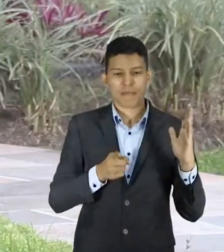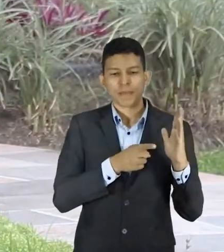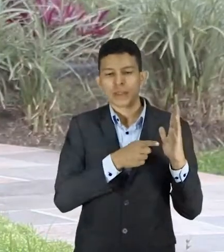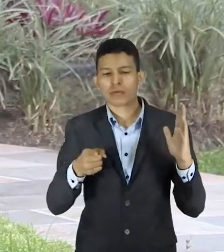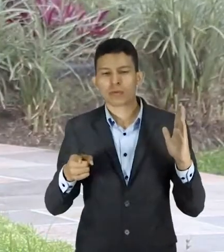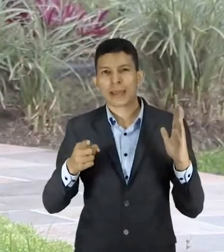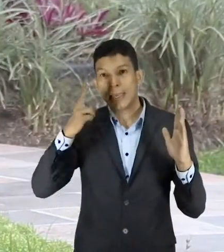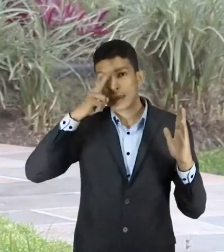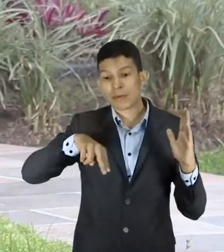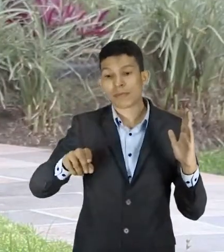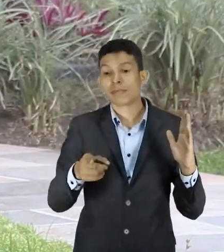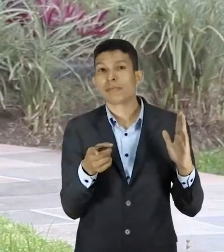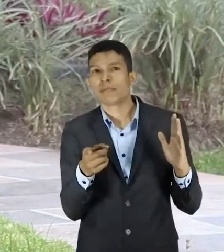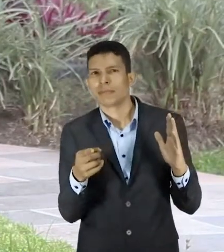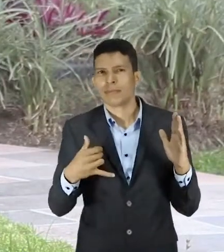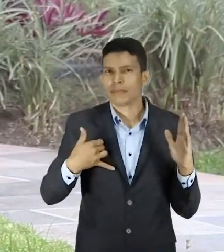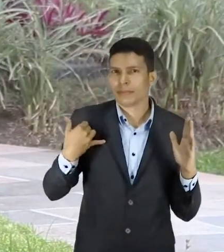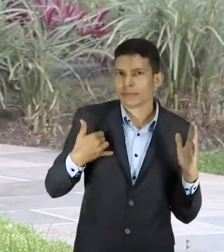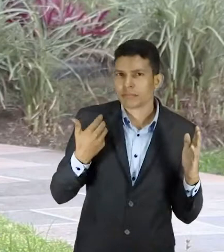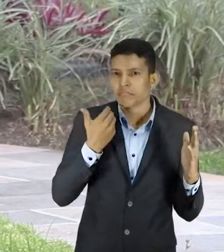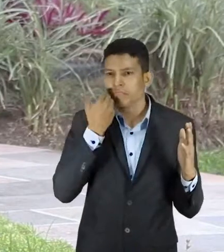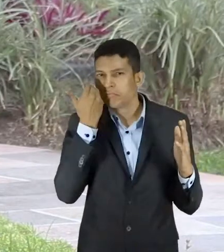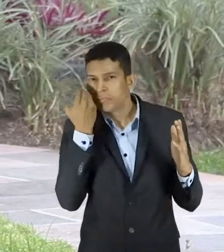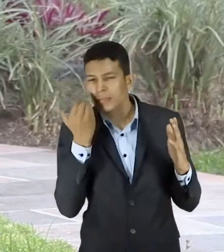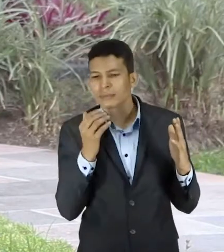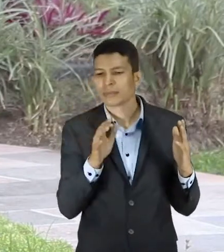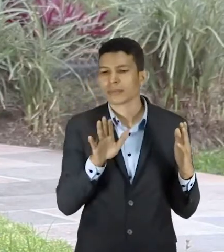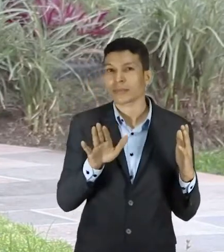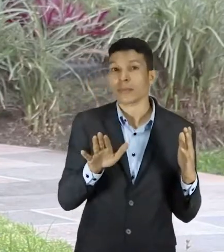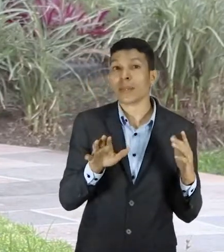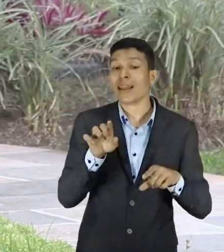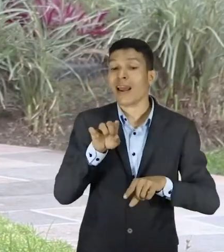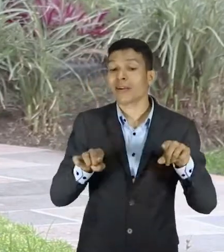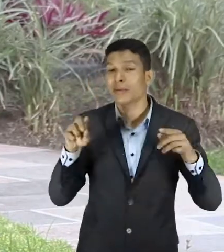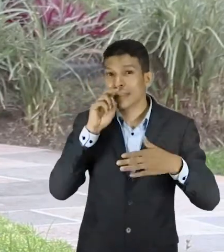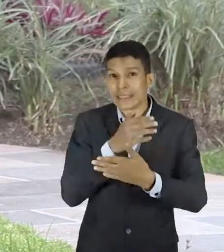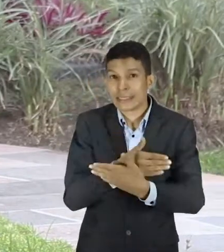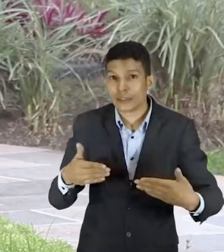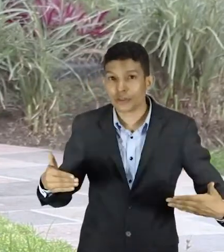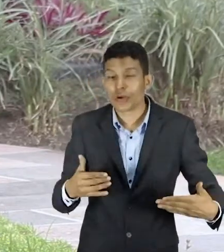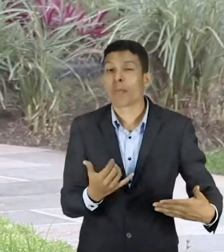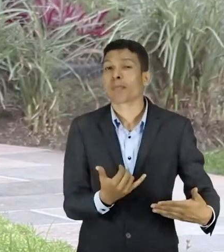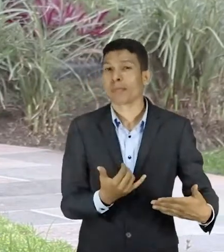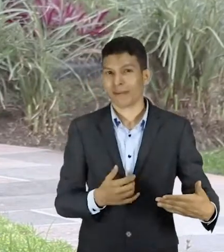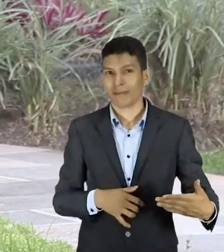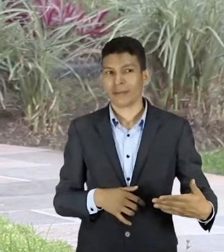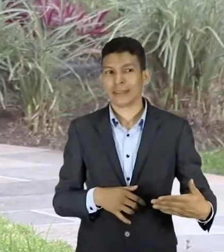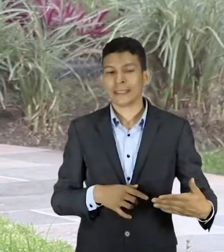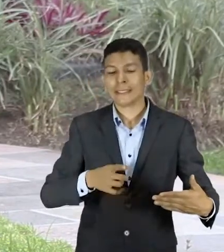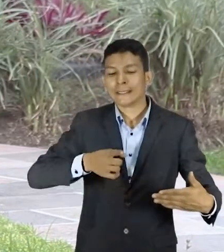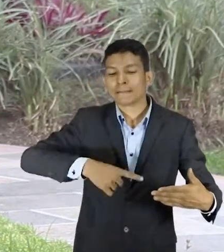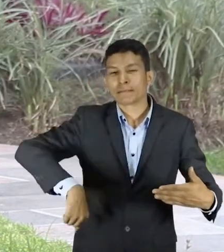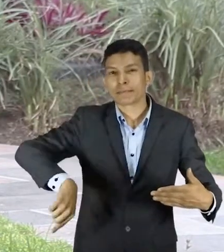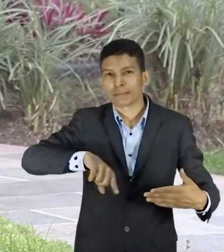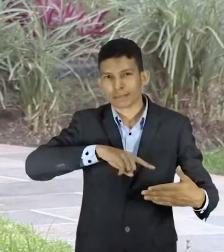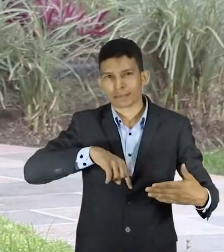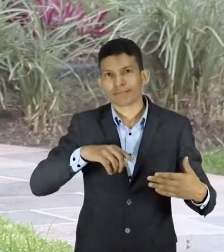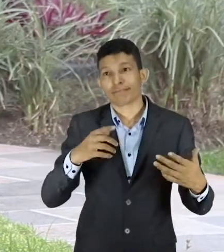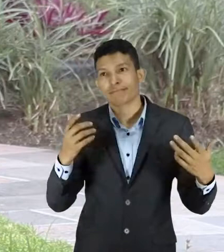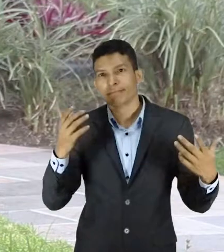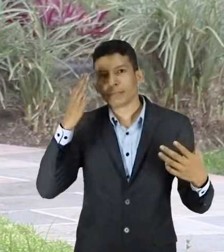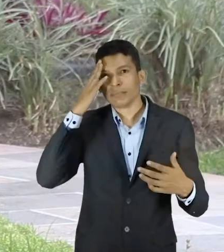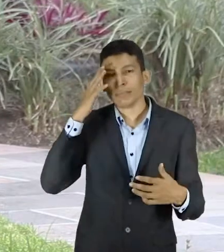hijos están adolescentes o están niños todavía, y ellos,